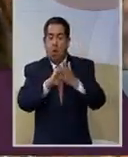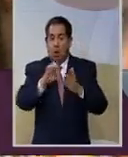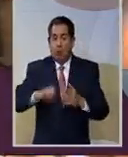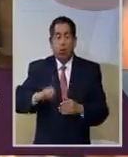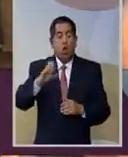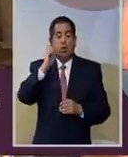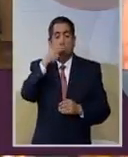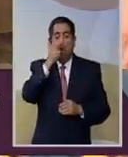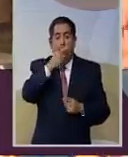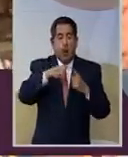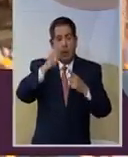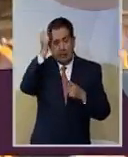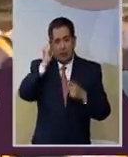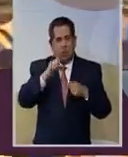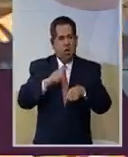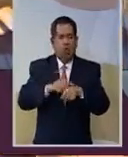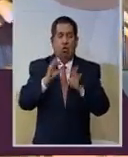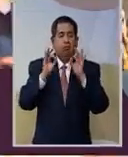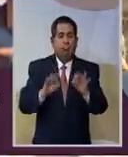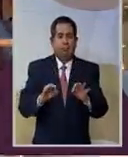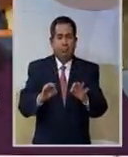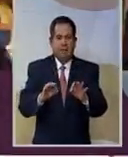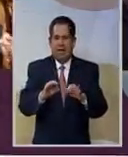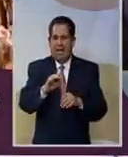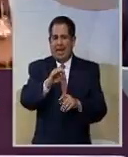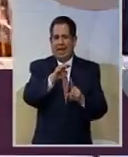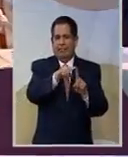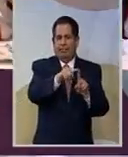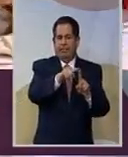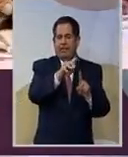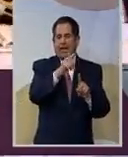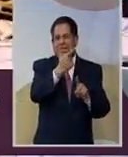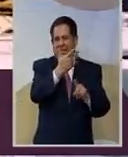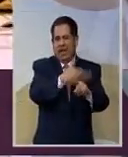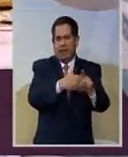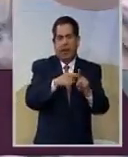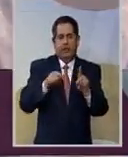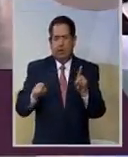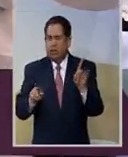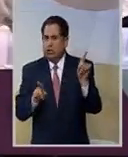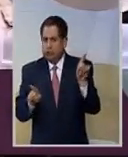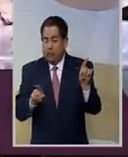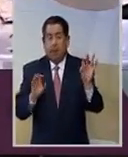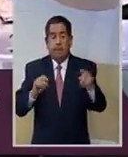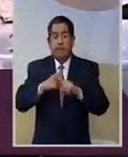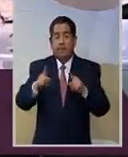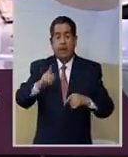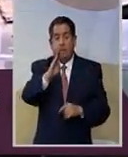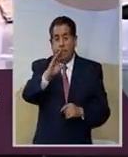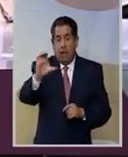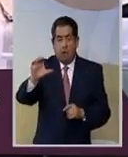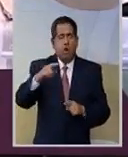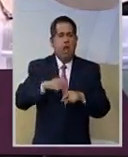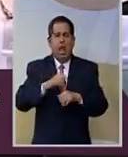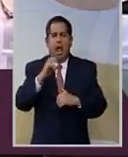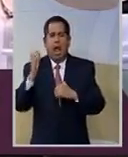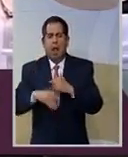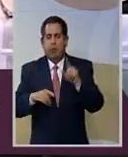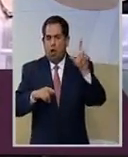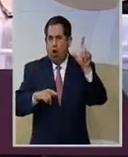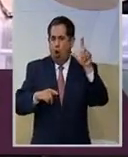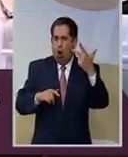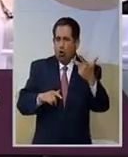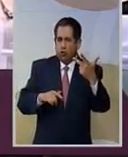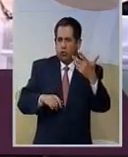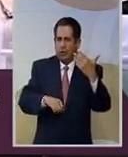Sinaloa cerrarán casillas a las 19 horas del centro del país, mientras que Baja California cerrará sus casillas a las 20